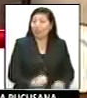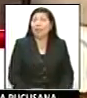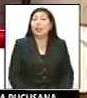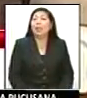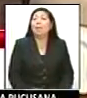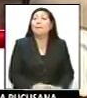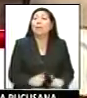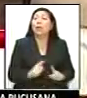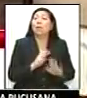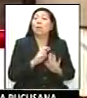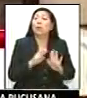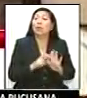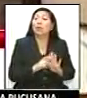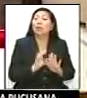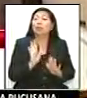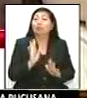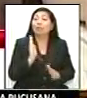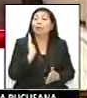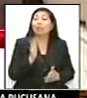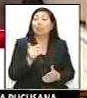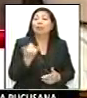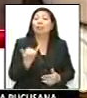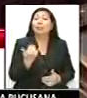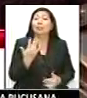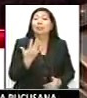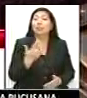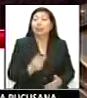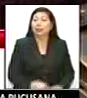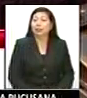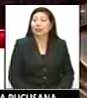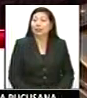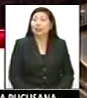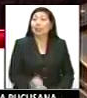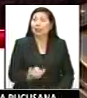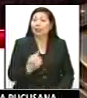el proyecto de ley sanciona a los cinco, ¿no? Entonces,